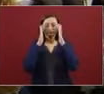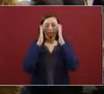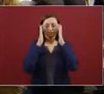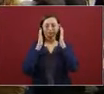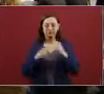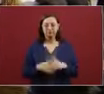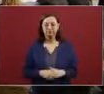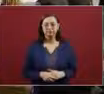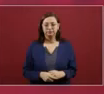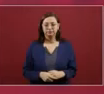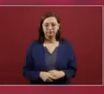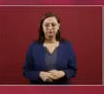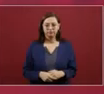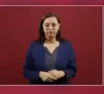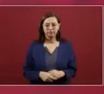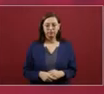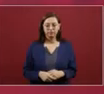para